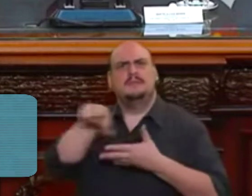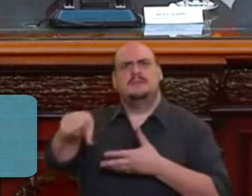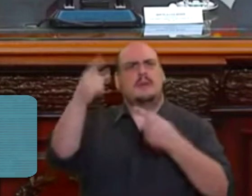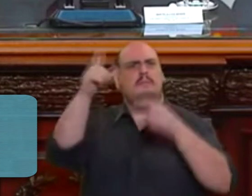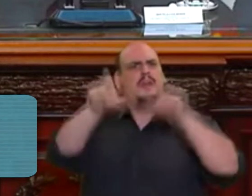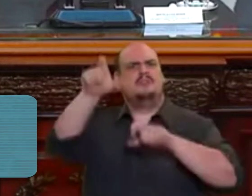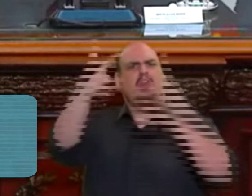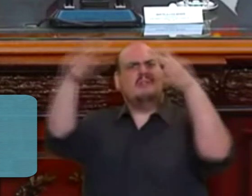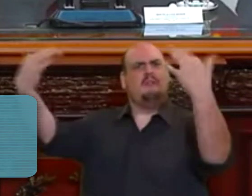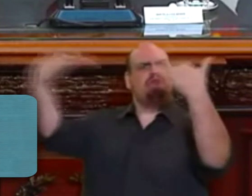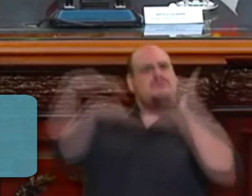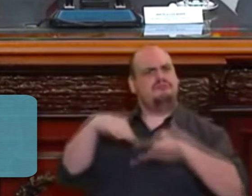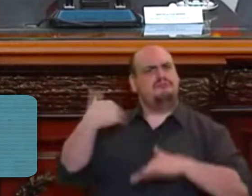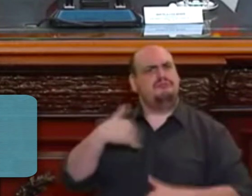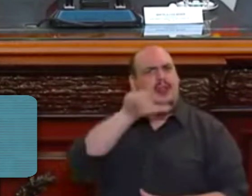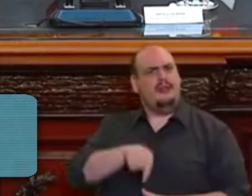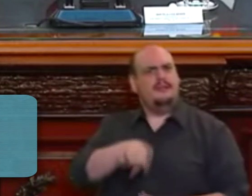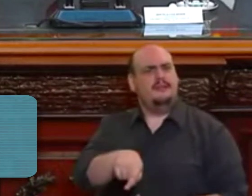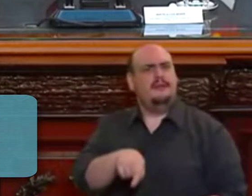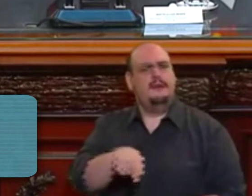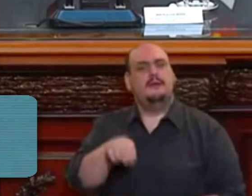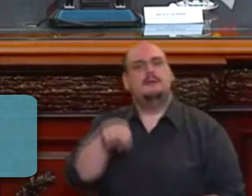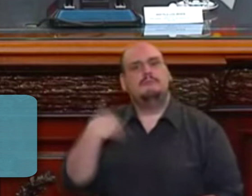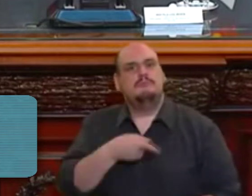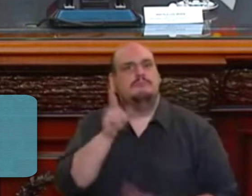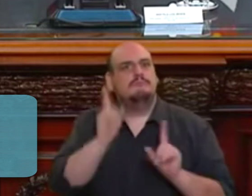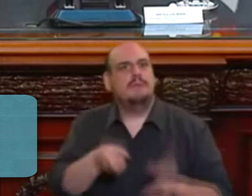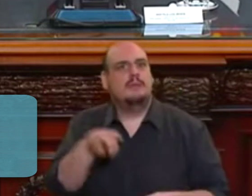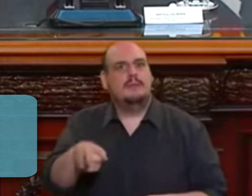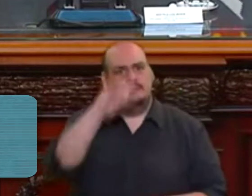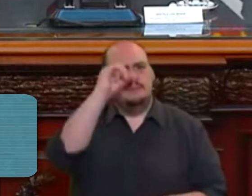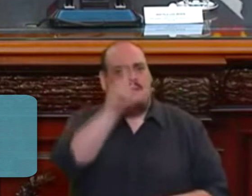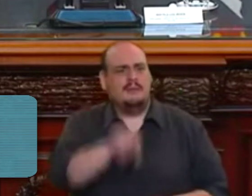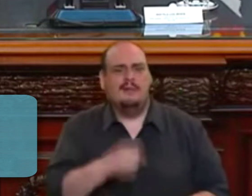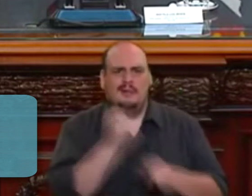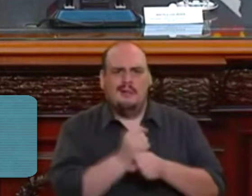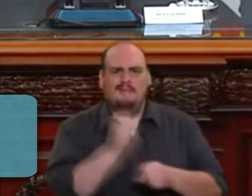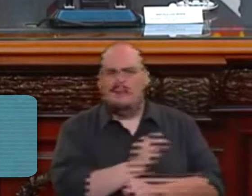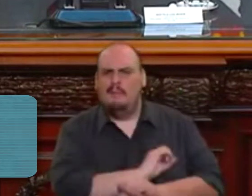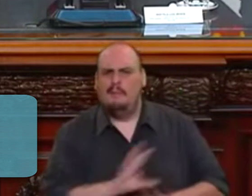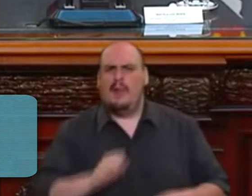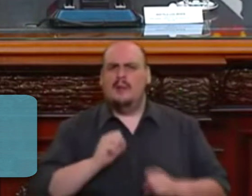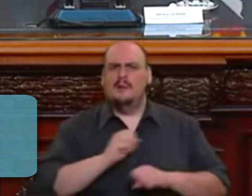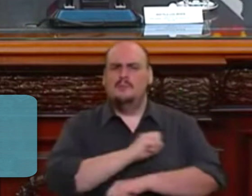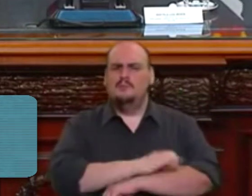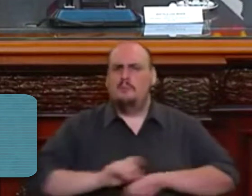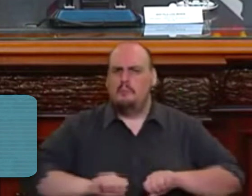esos impuestos no los voy a pagar. Y el presidente de la nación, Javier Milley, avaló los dichos de Espert.